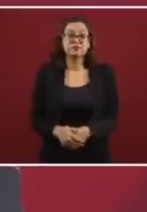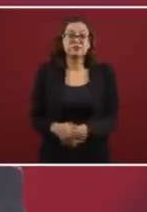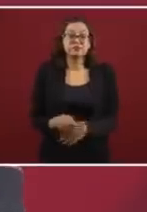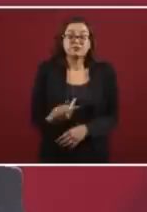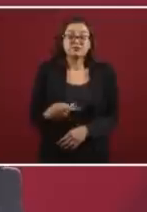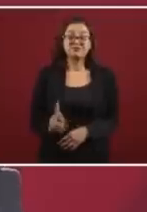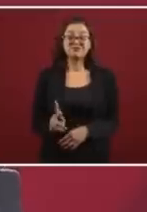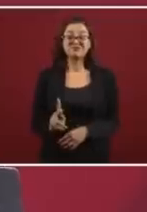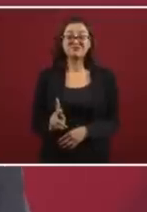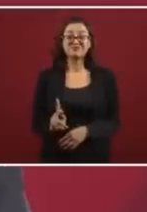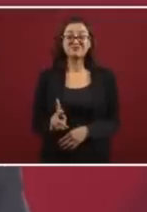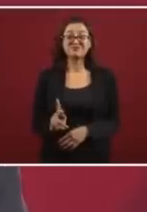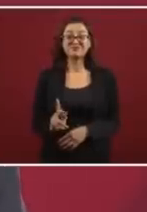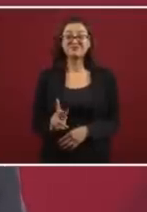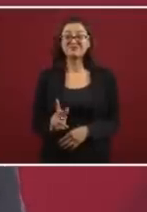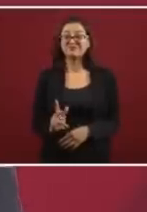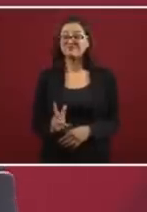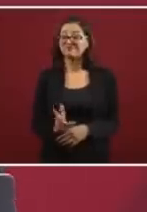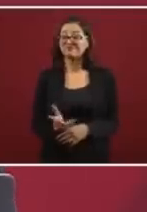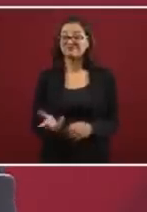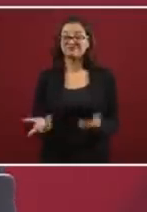a quién es